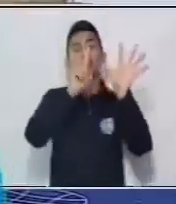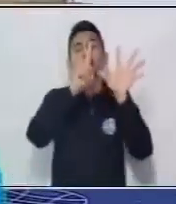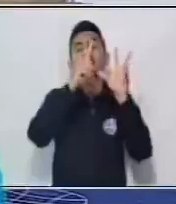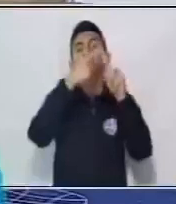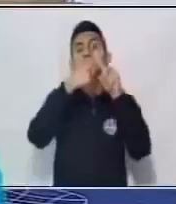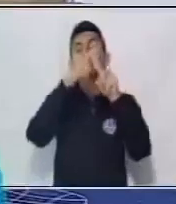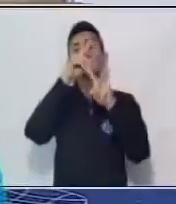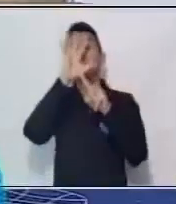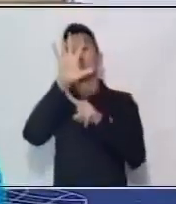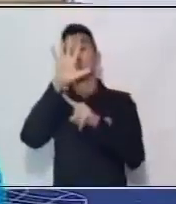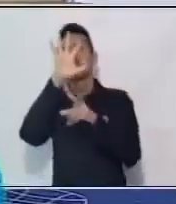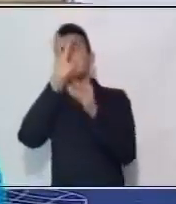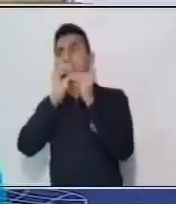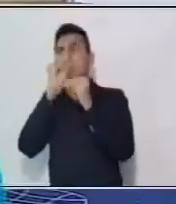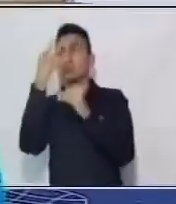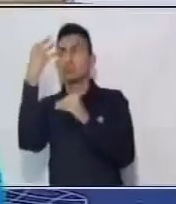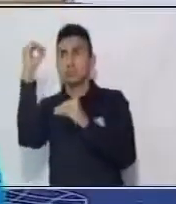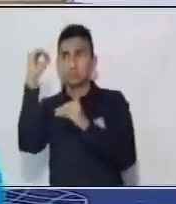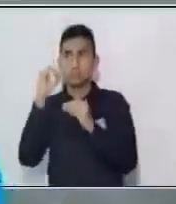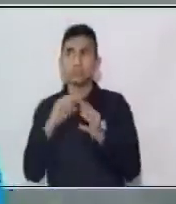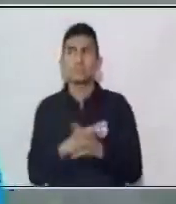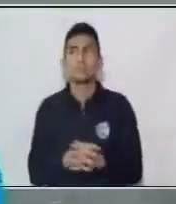30.